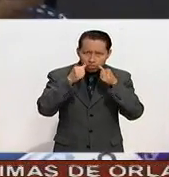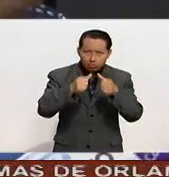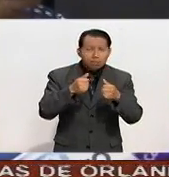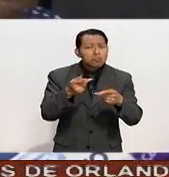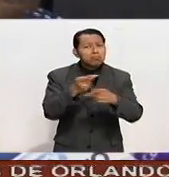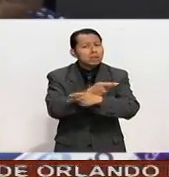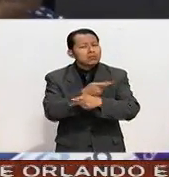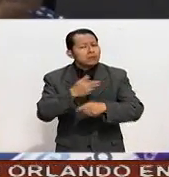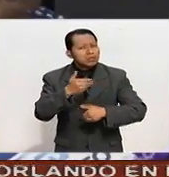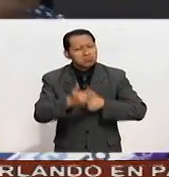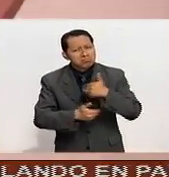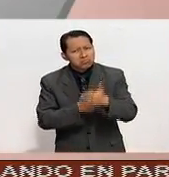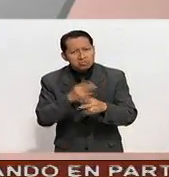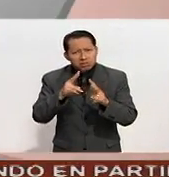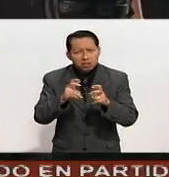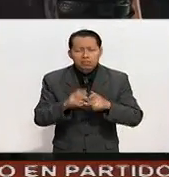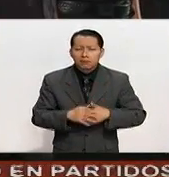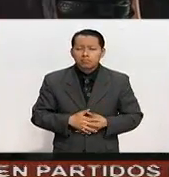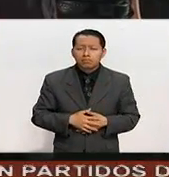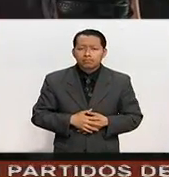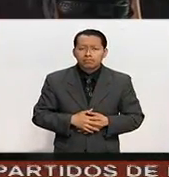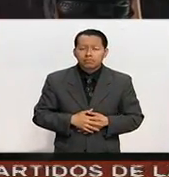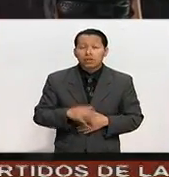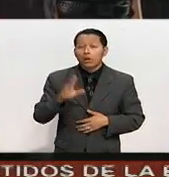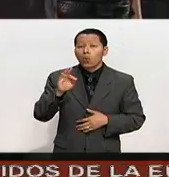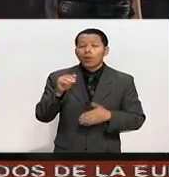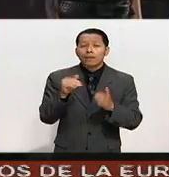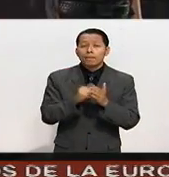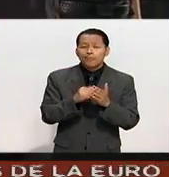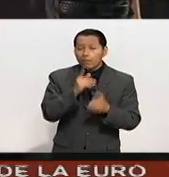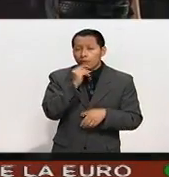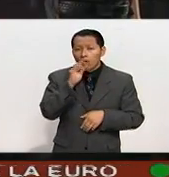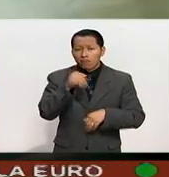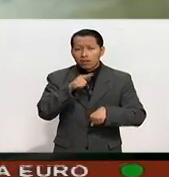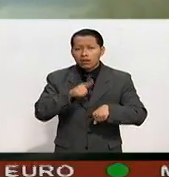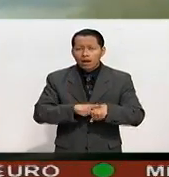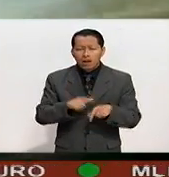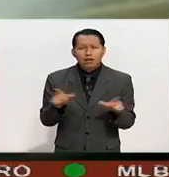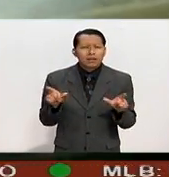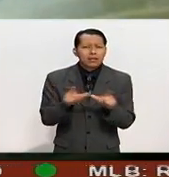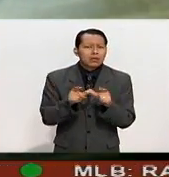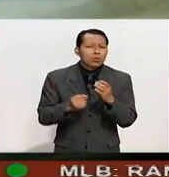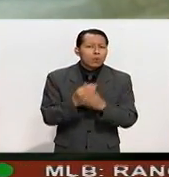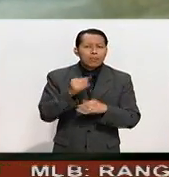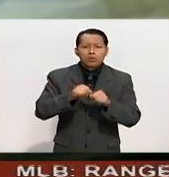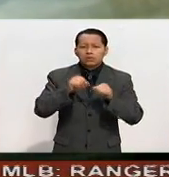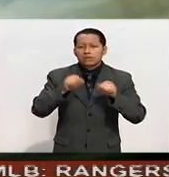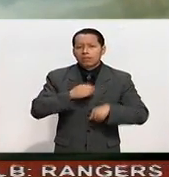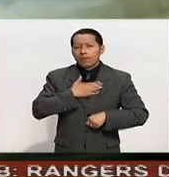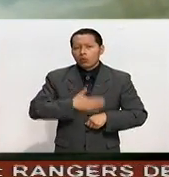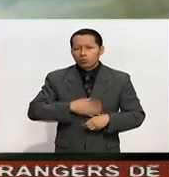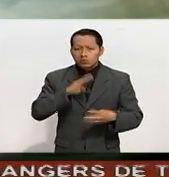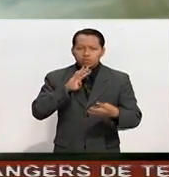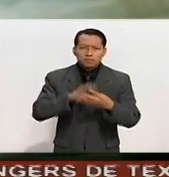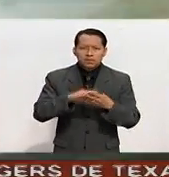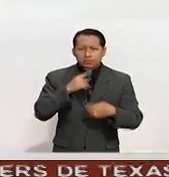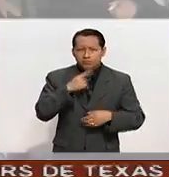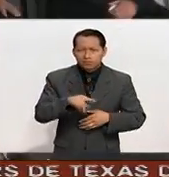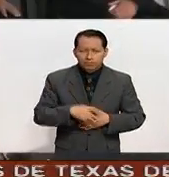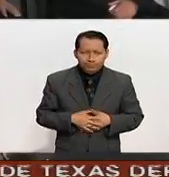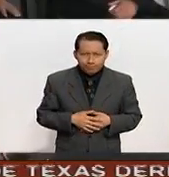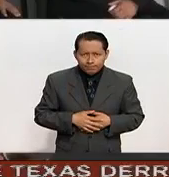va evolucionando el tema. 40,000 policías federales están listos para el nuevo sistema de justicia penal